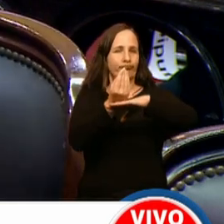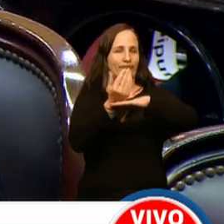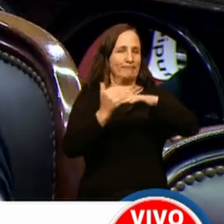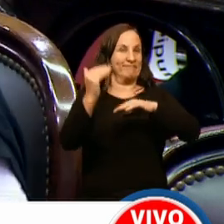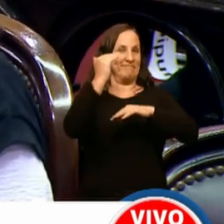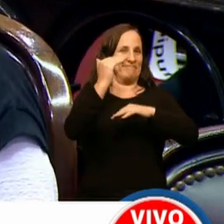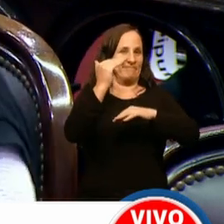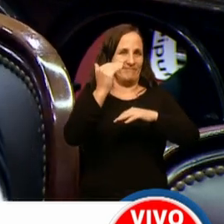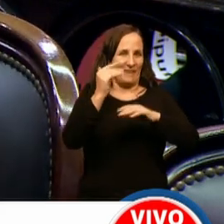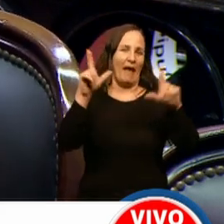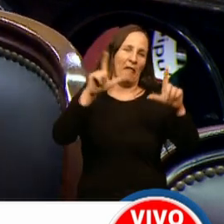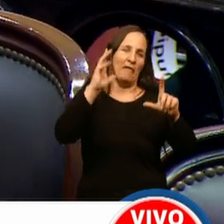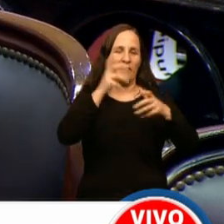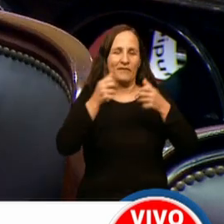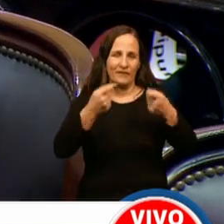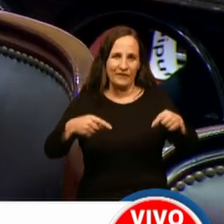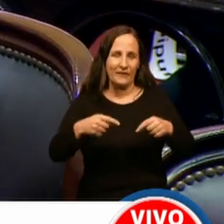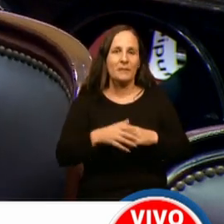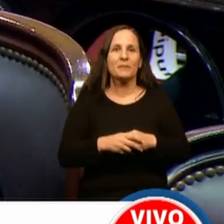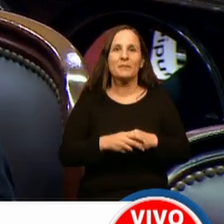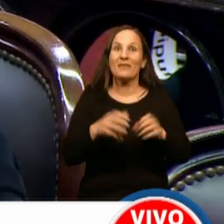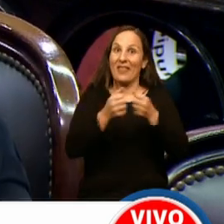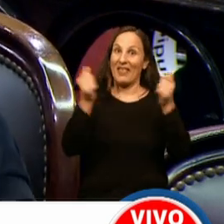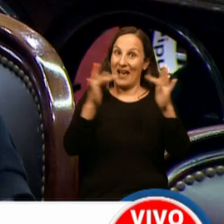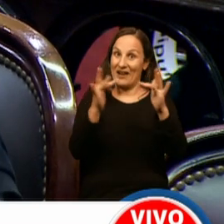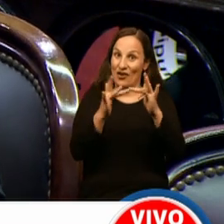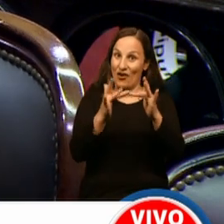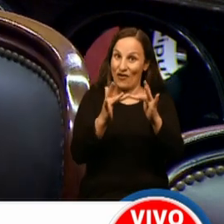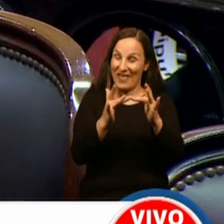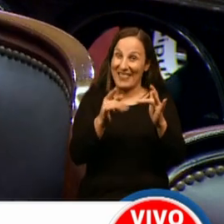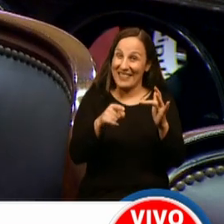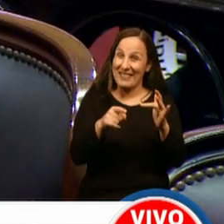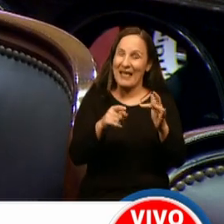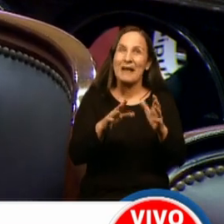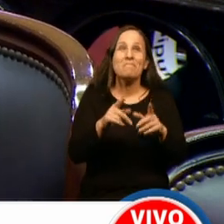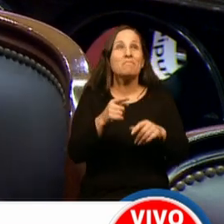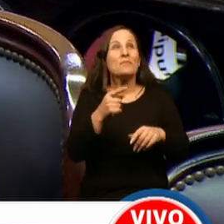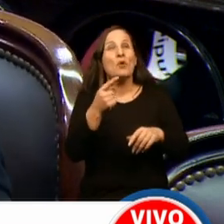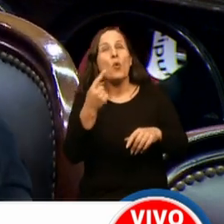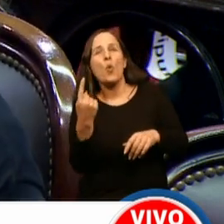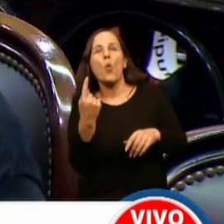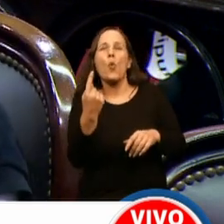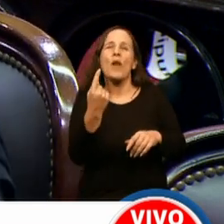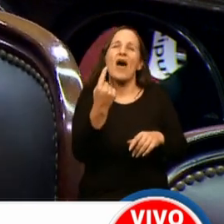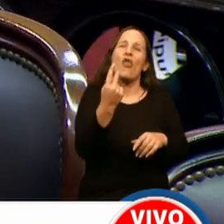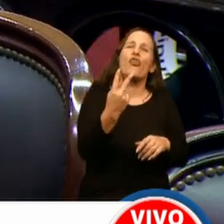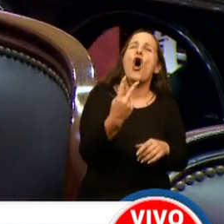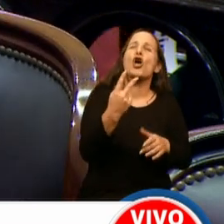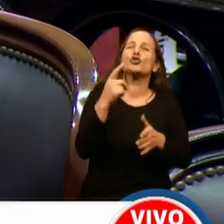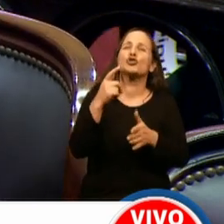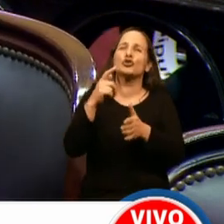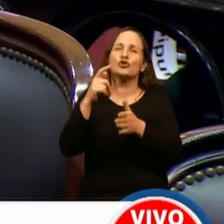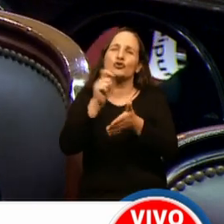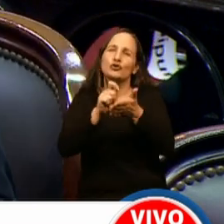que los diarios online difícilmente hay más de una o dos notas firmadas por mujeres